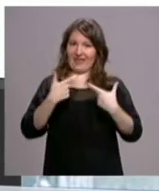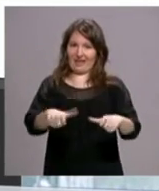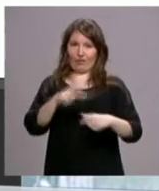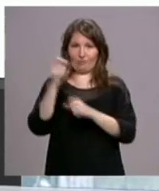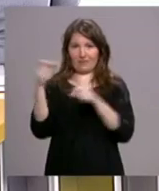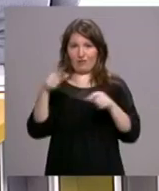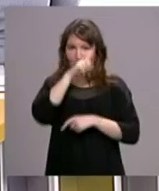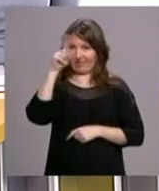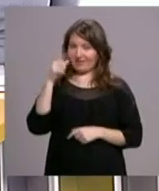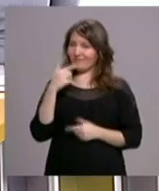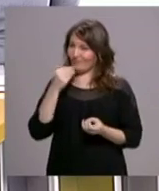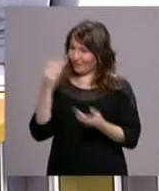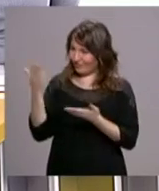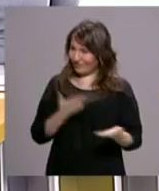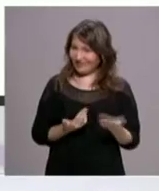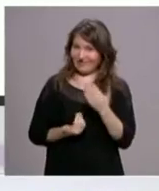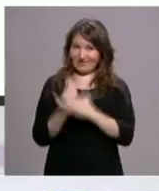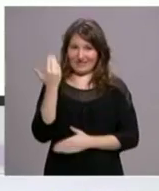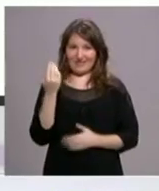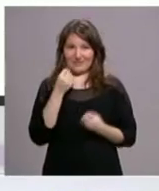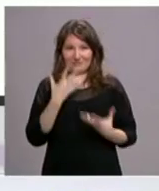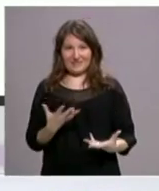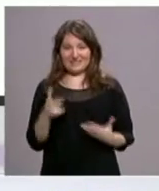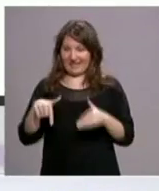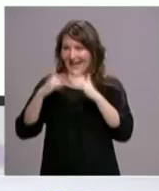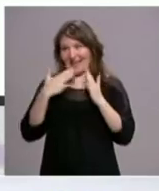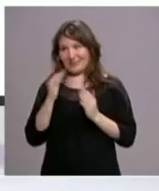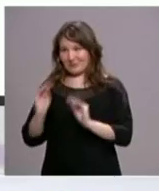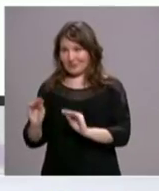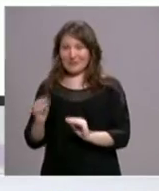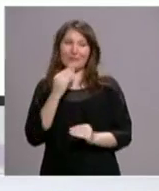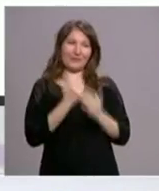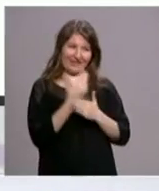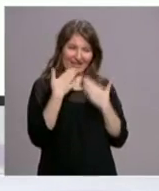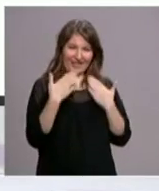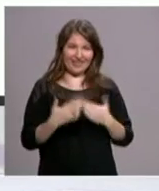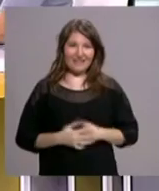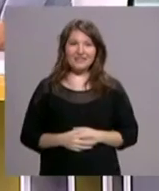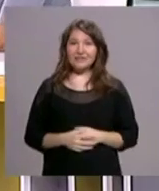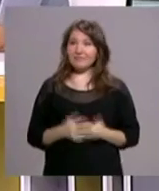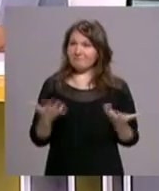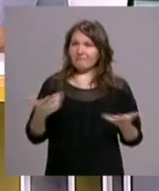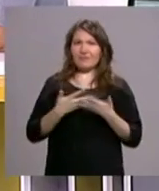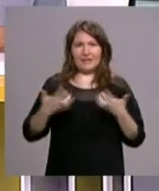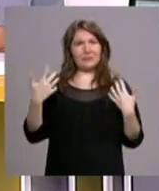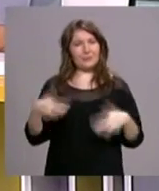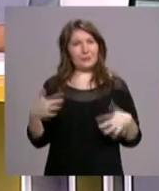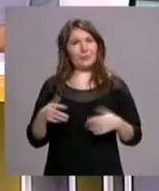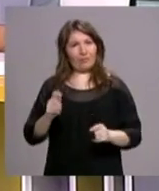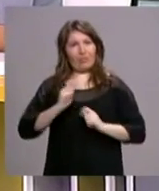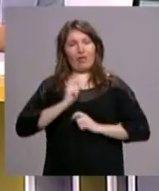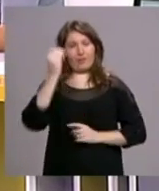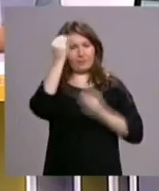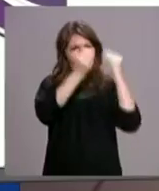Madrid. Rufino, buenos días, bienvenido a esta casa, Buenos tu casa días. desde hoy. Muchas gracias. Oye, vaya lema, sin duda es